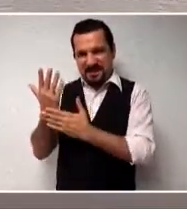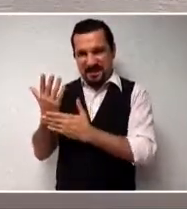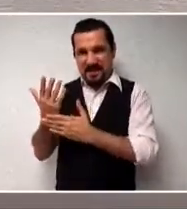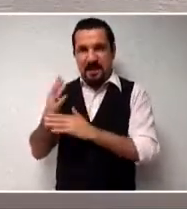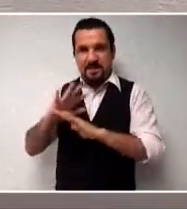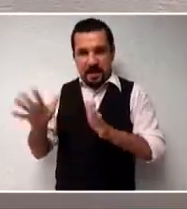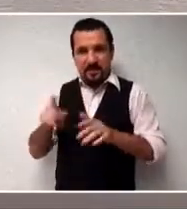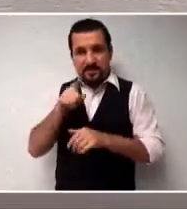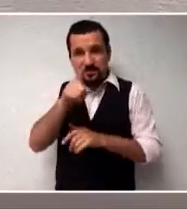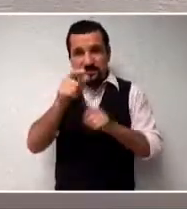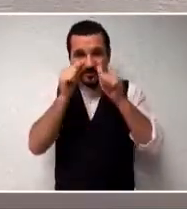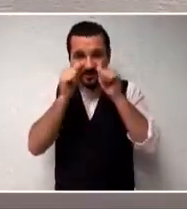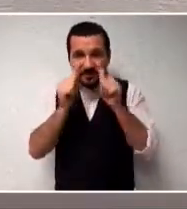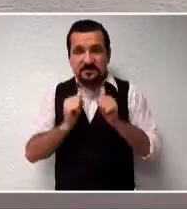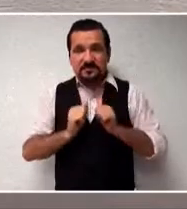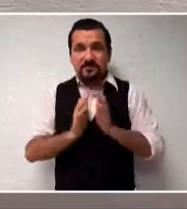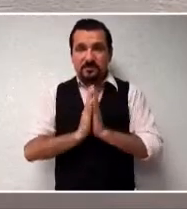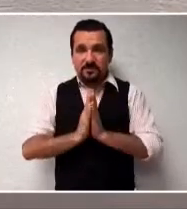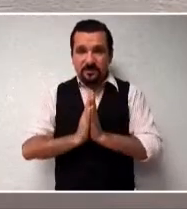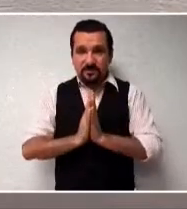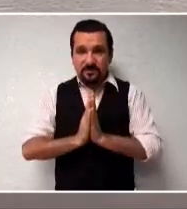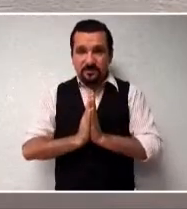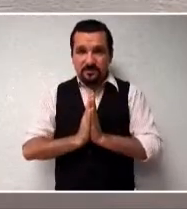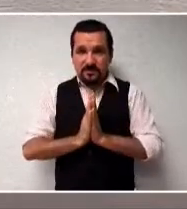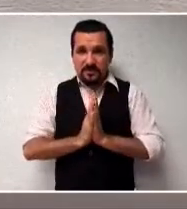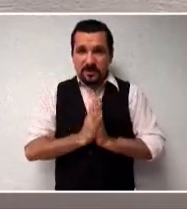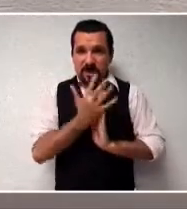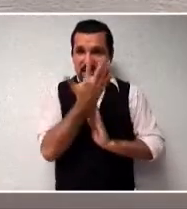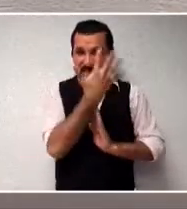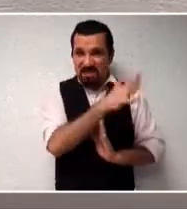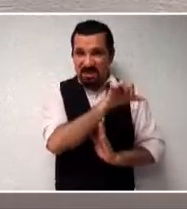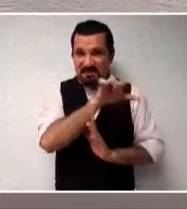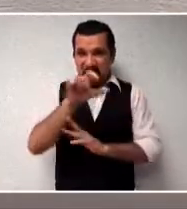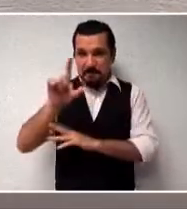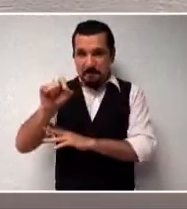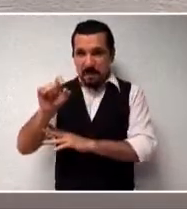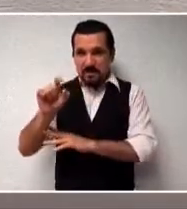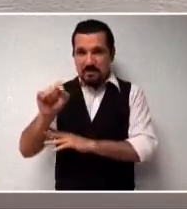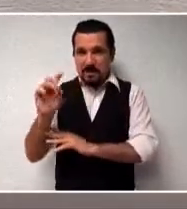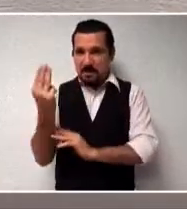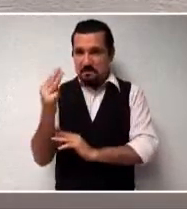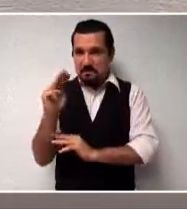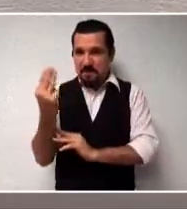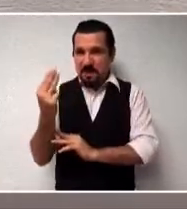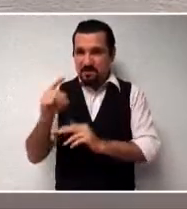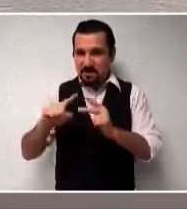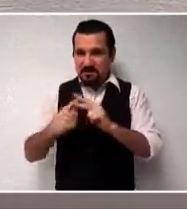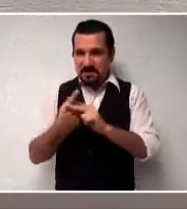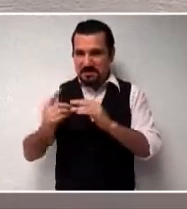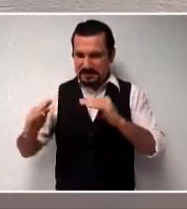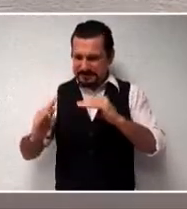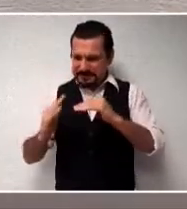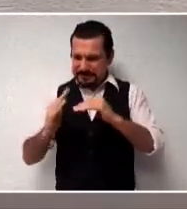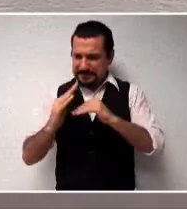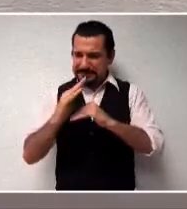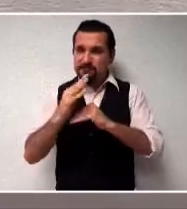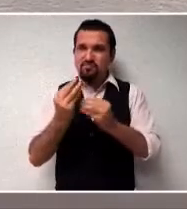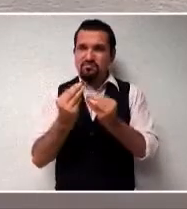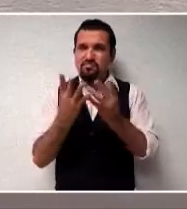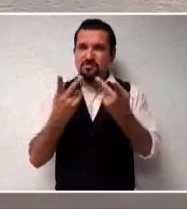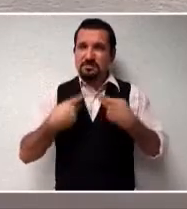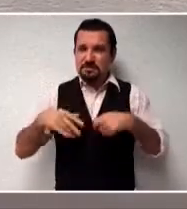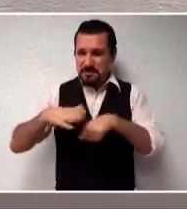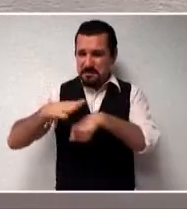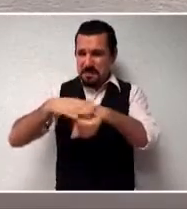pongas mucha atención entre el 10 y 20 de mayo esperamos el punto más alto de la epidemia